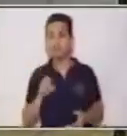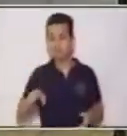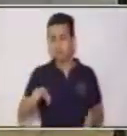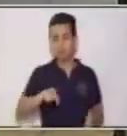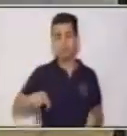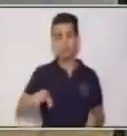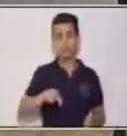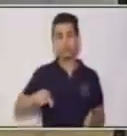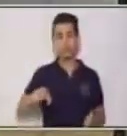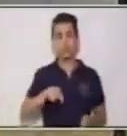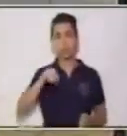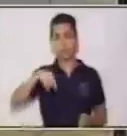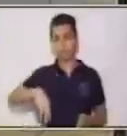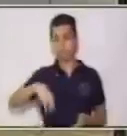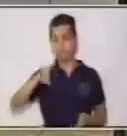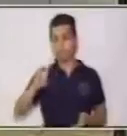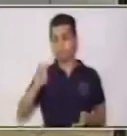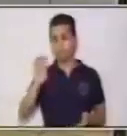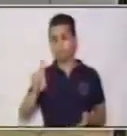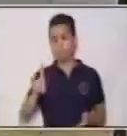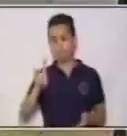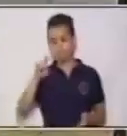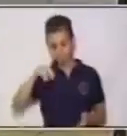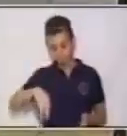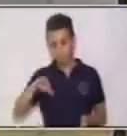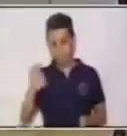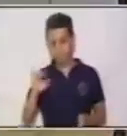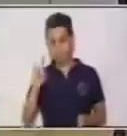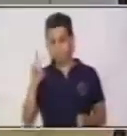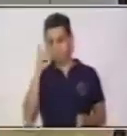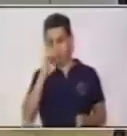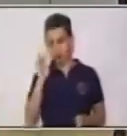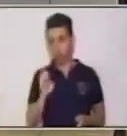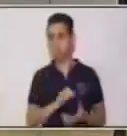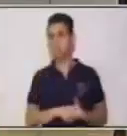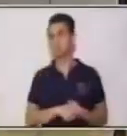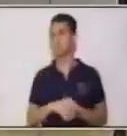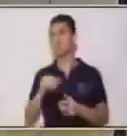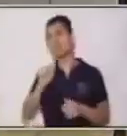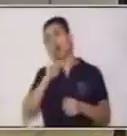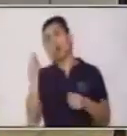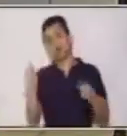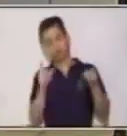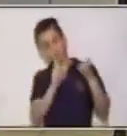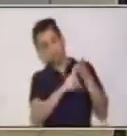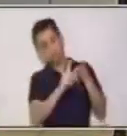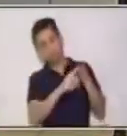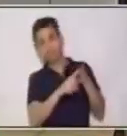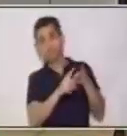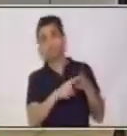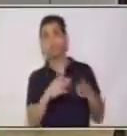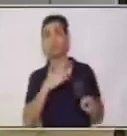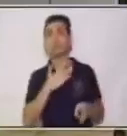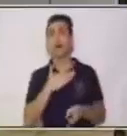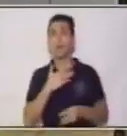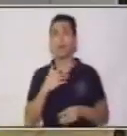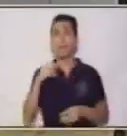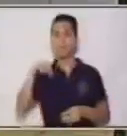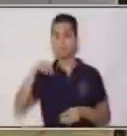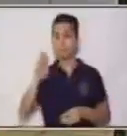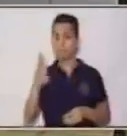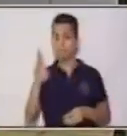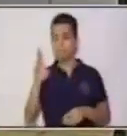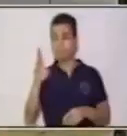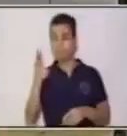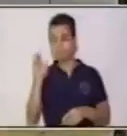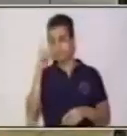informática. Otra clasificación es el préstamo semántico. Y este préstamo semántico o los